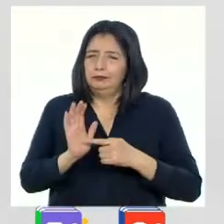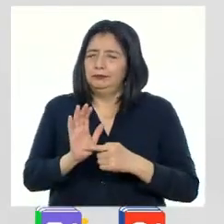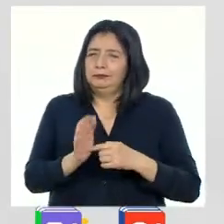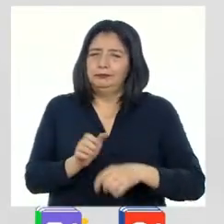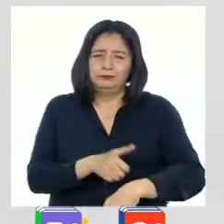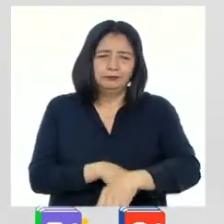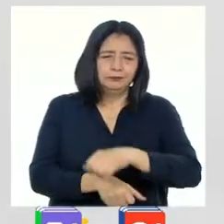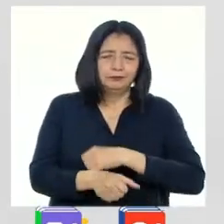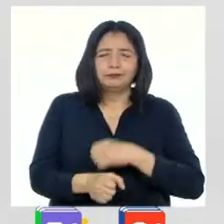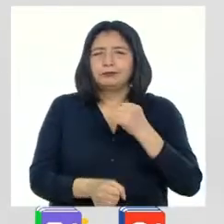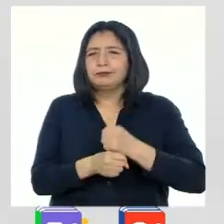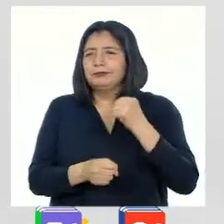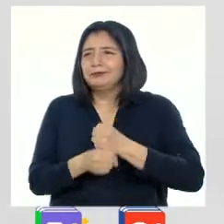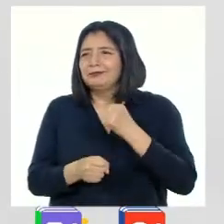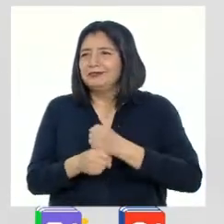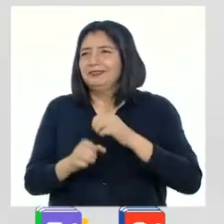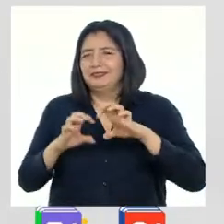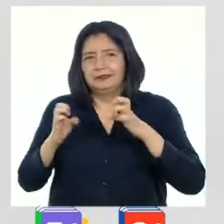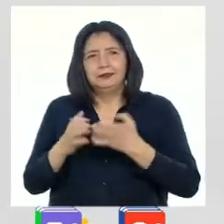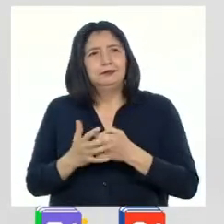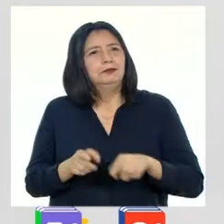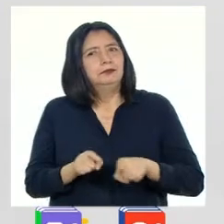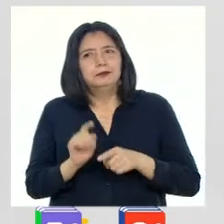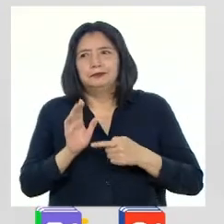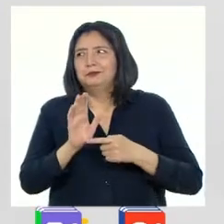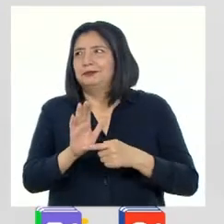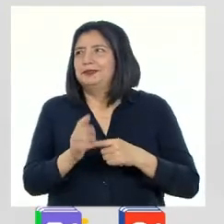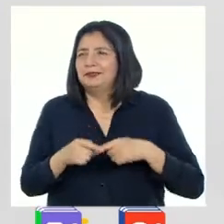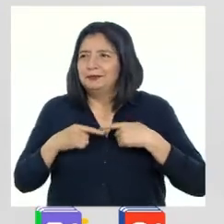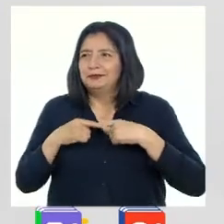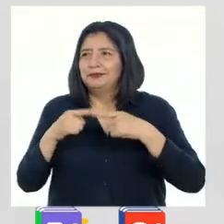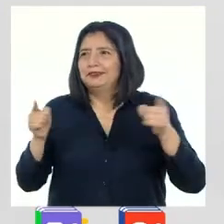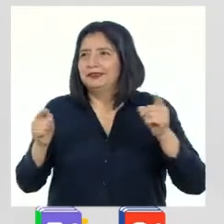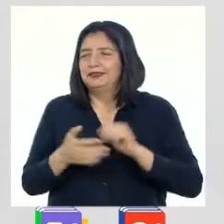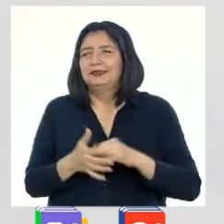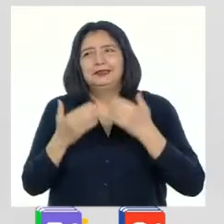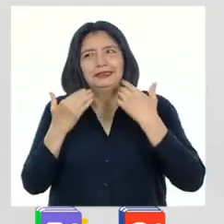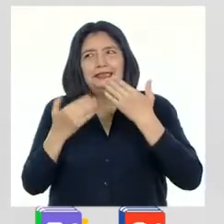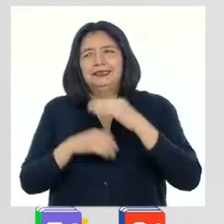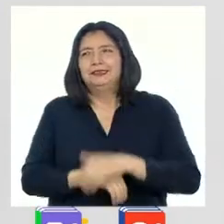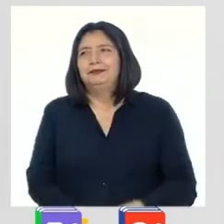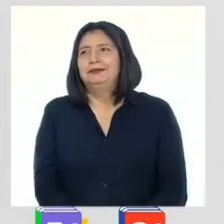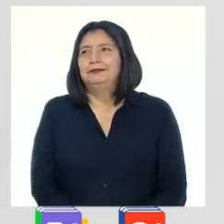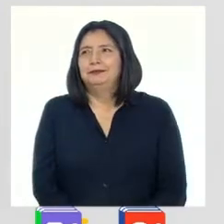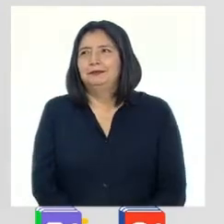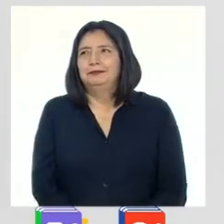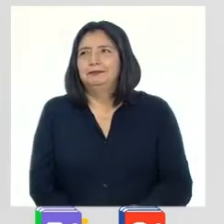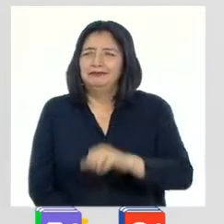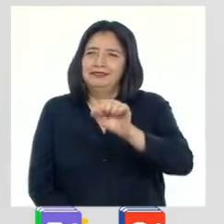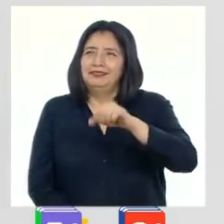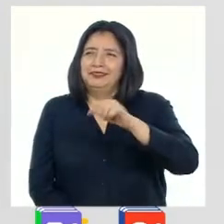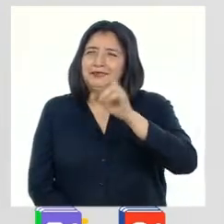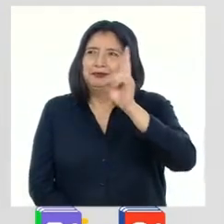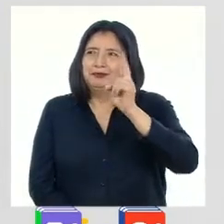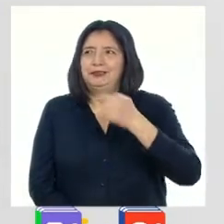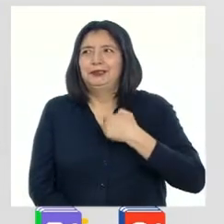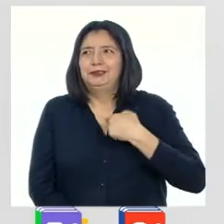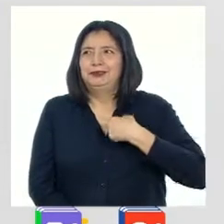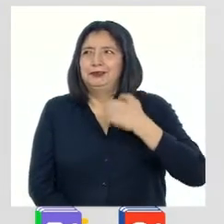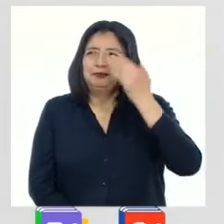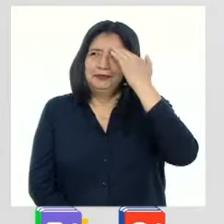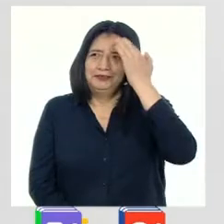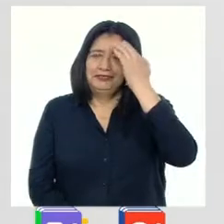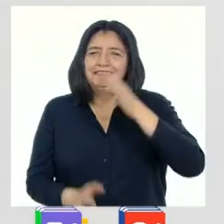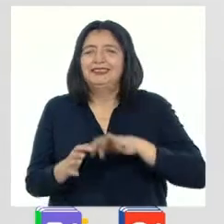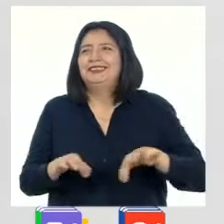del esfuerzo y trabajo en equipo que además expresa un mensaje de agradecimiento. Sí, profesor. Yo sé la importancia y